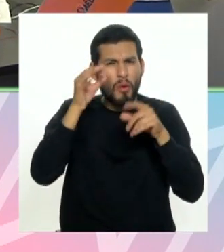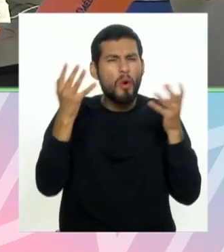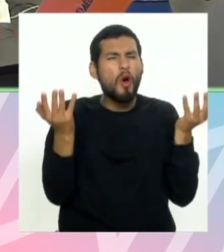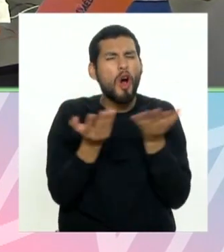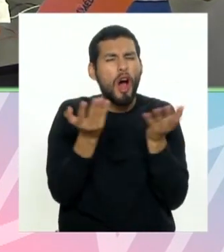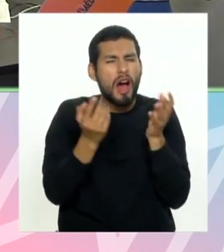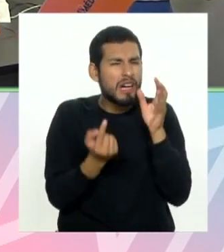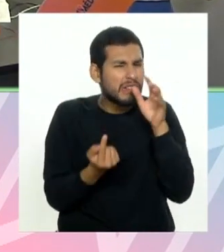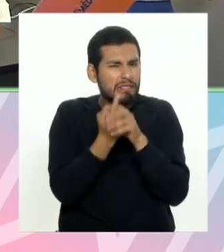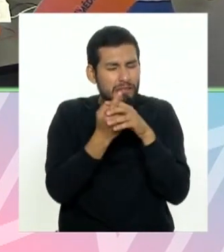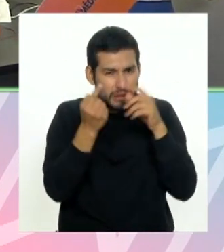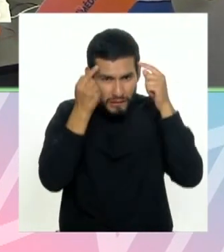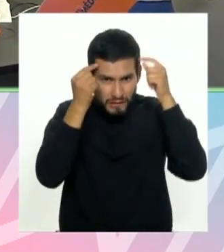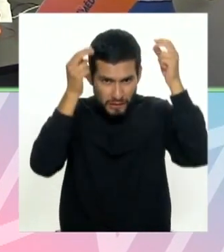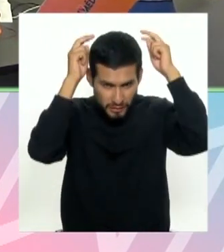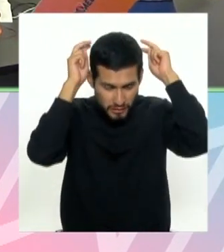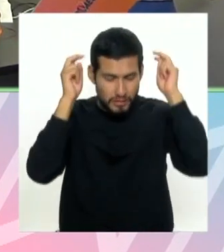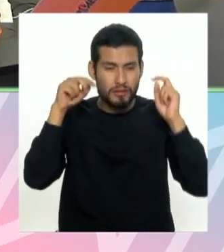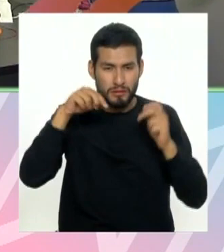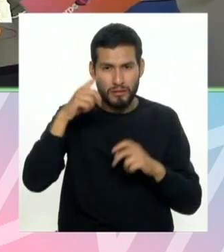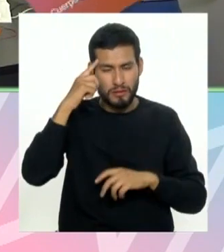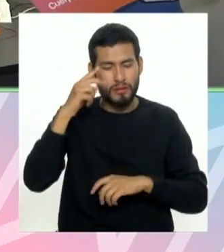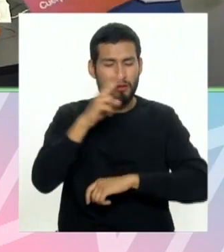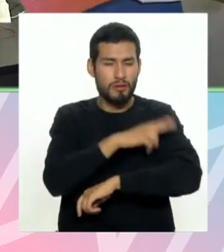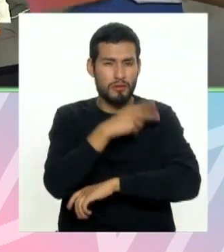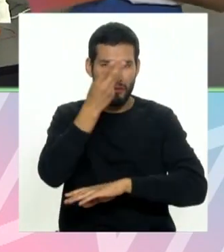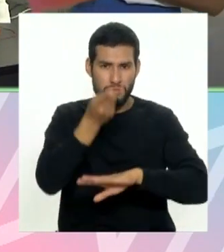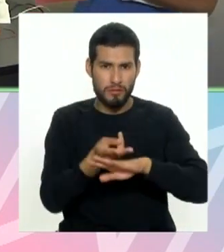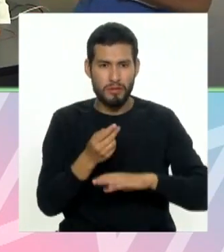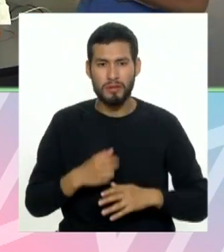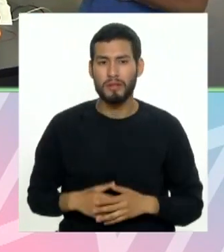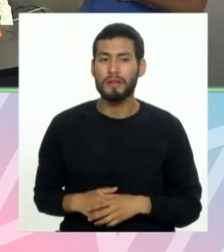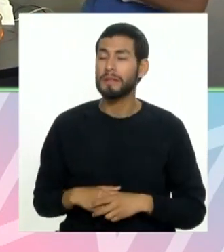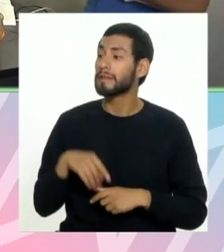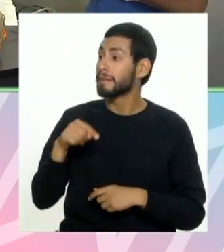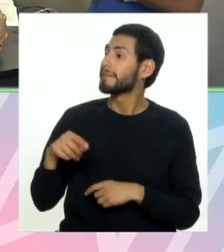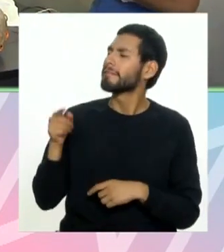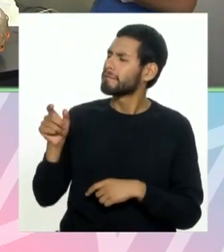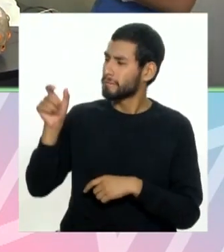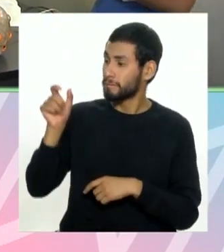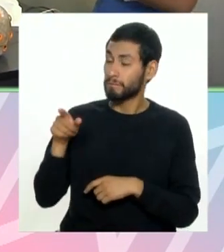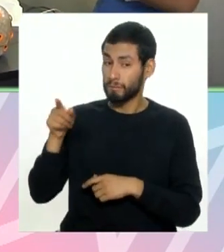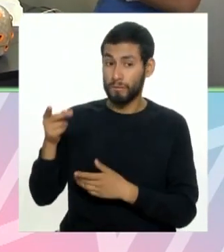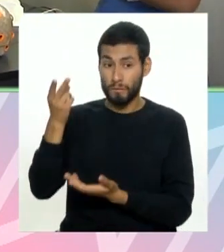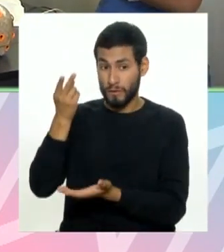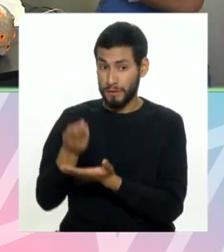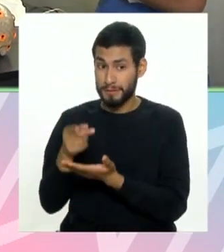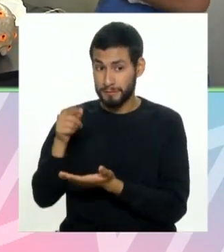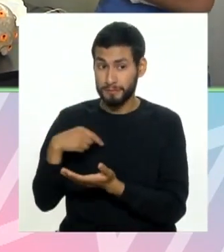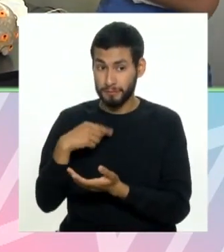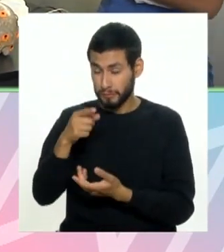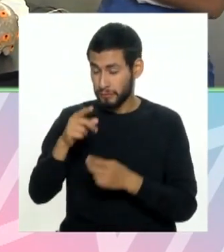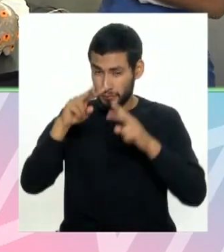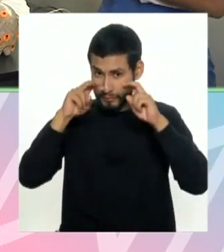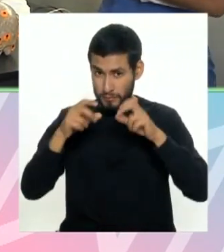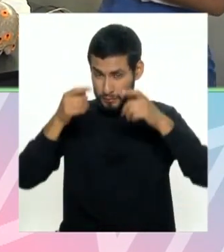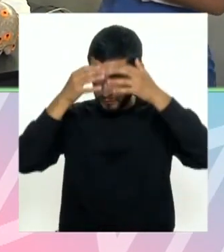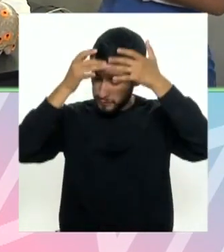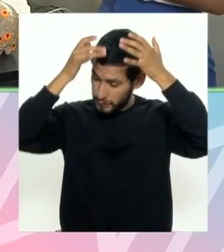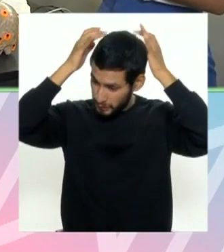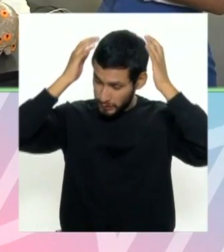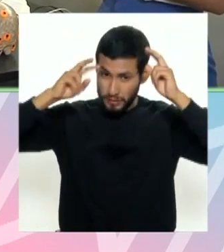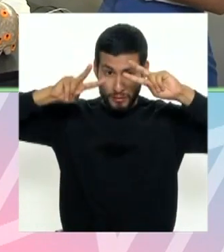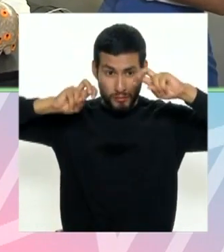iniciando. Entonces, perfecto, es por eso que lo hospitalizamos. En el caso de la paciente, ella, ahí se le van a realizar una serie